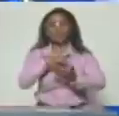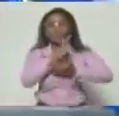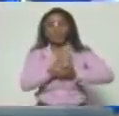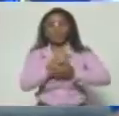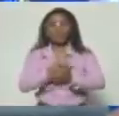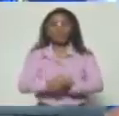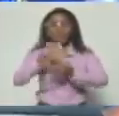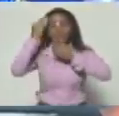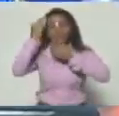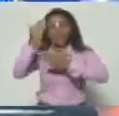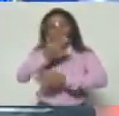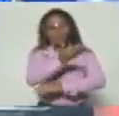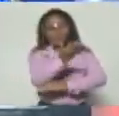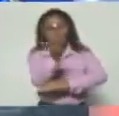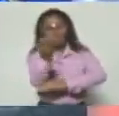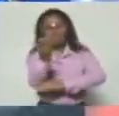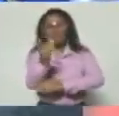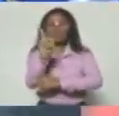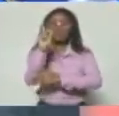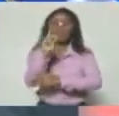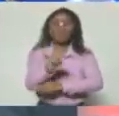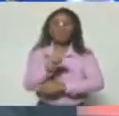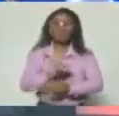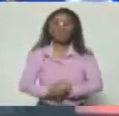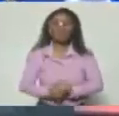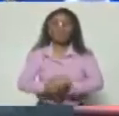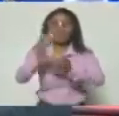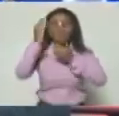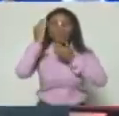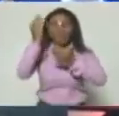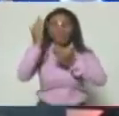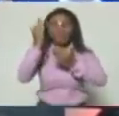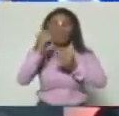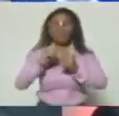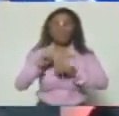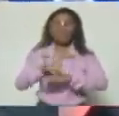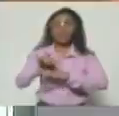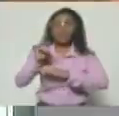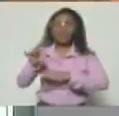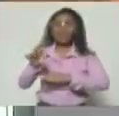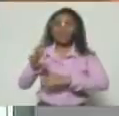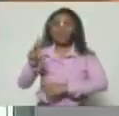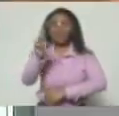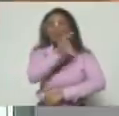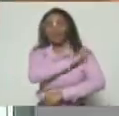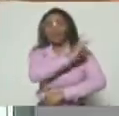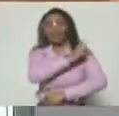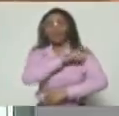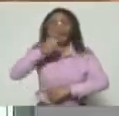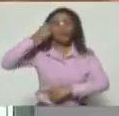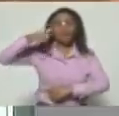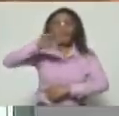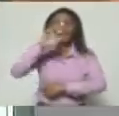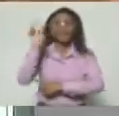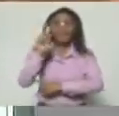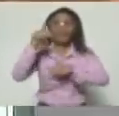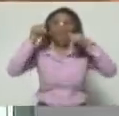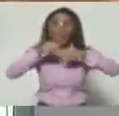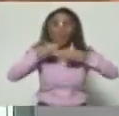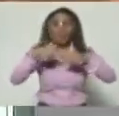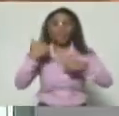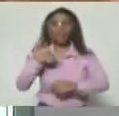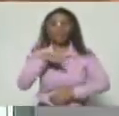Saludo para ustedes y también un saludo que le deja nuestro comandante en jefe al pueblo de Venezuela hoy cuando estamos